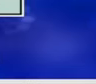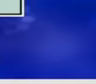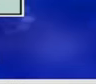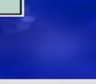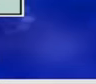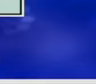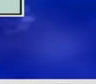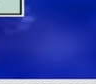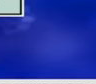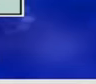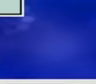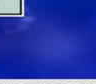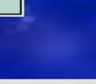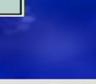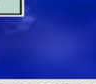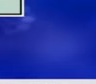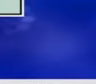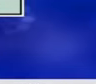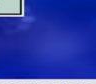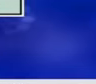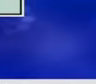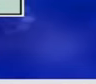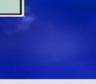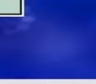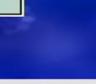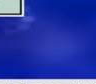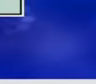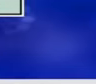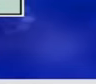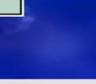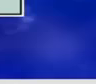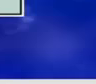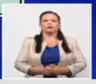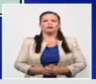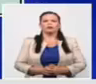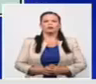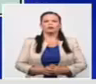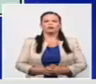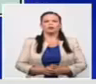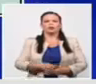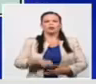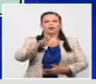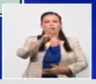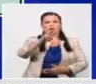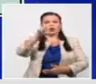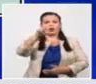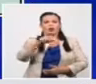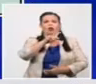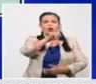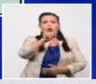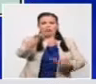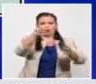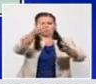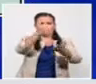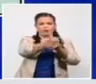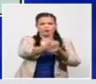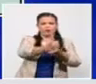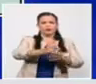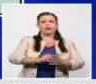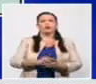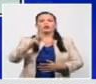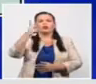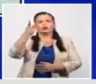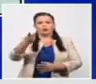autóctonos ayer, 11 del municipio Santa Clara, 6 de Manicaragua, 2 de Camajuaní y 1 de